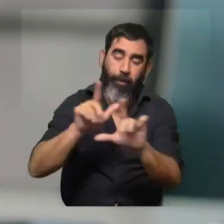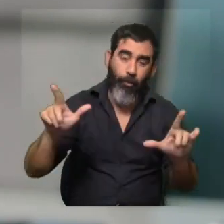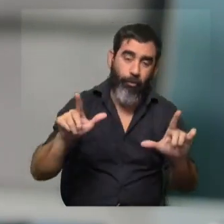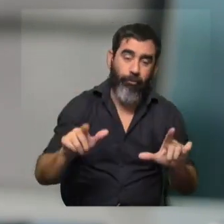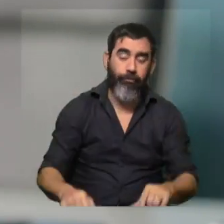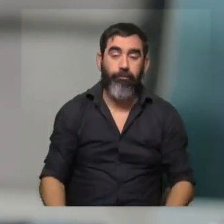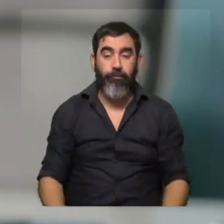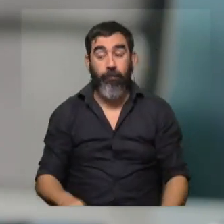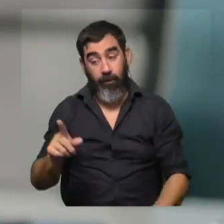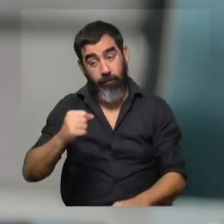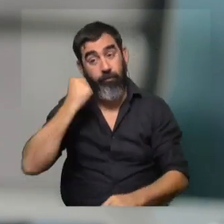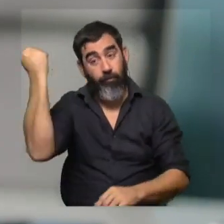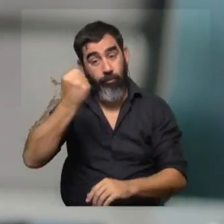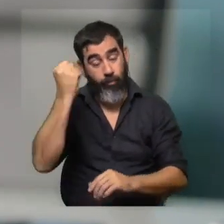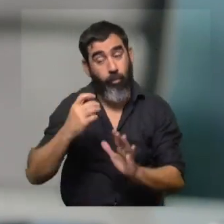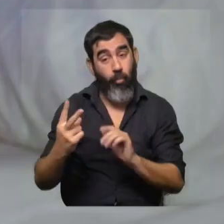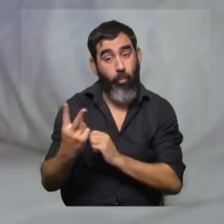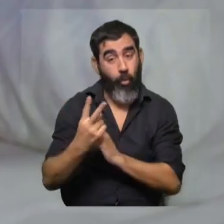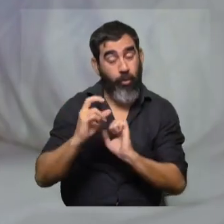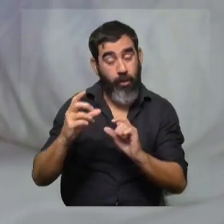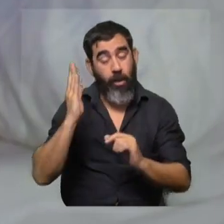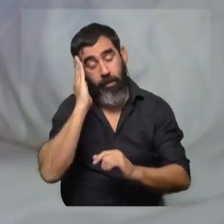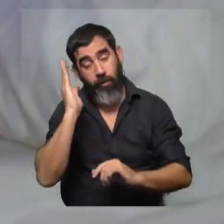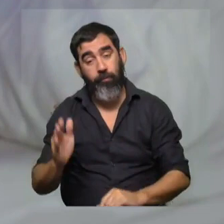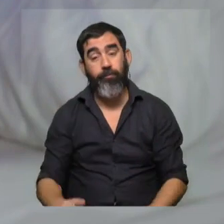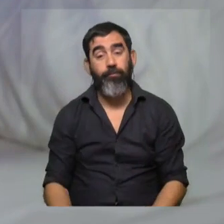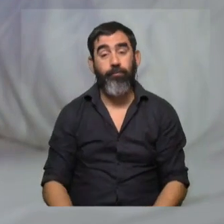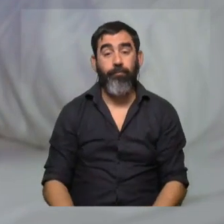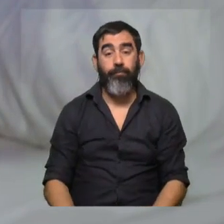el sueño más importante, que es el que hay que cuidar.